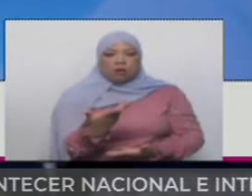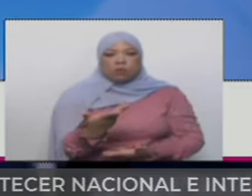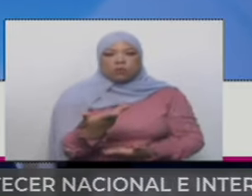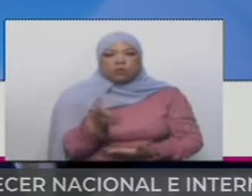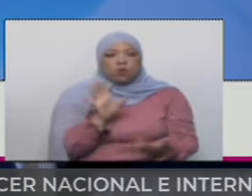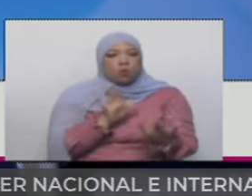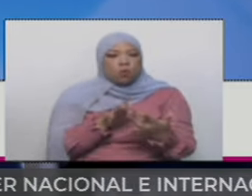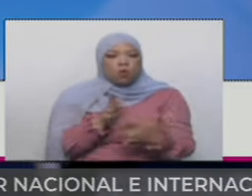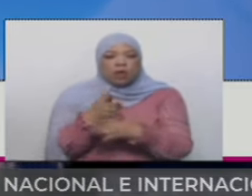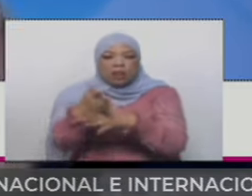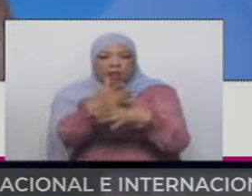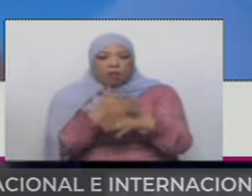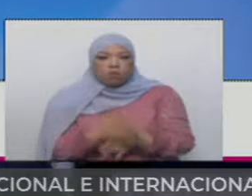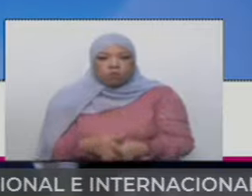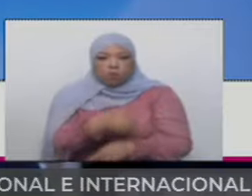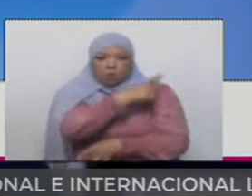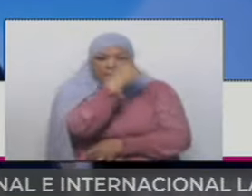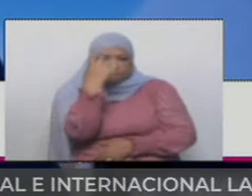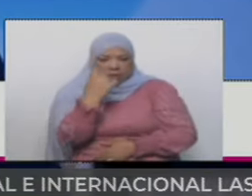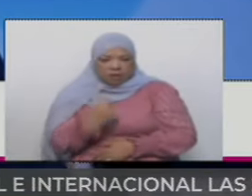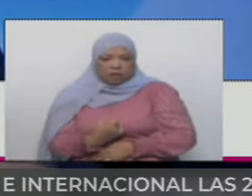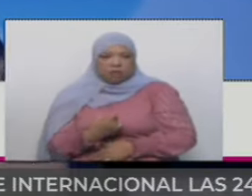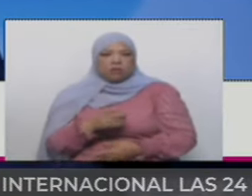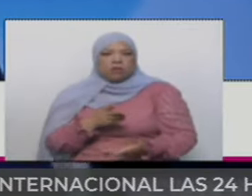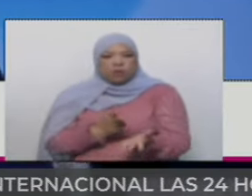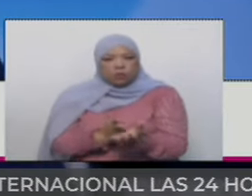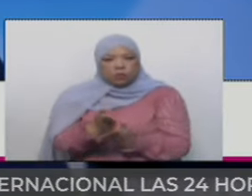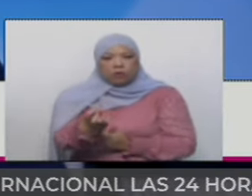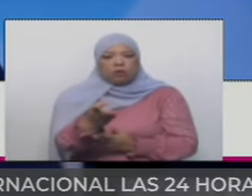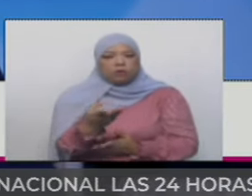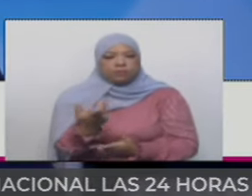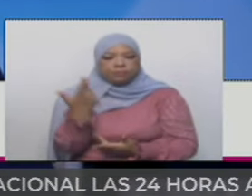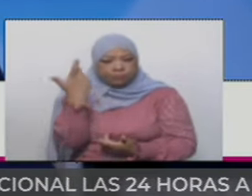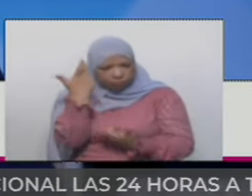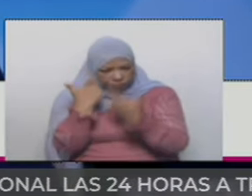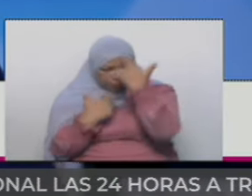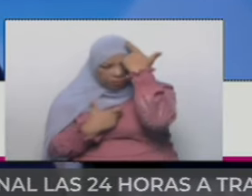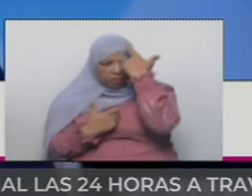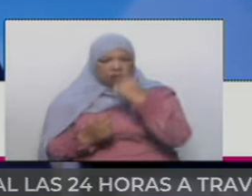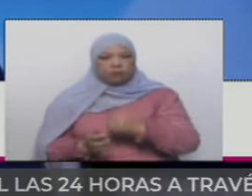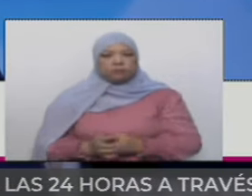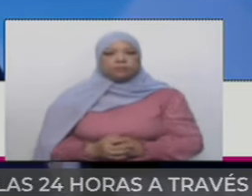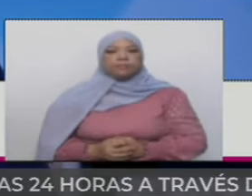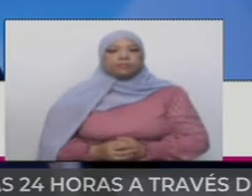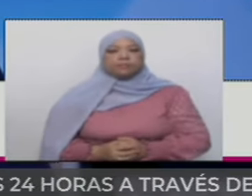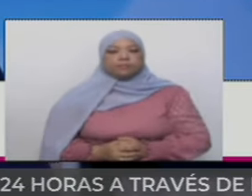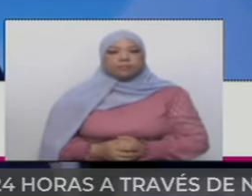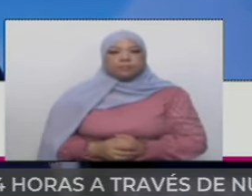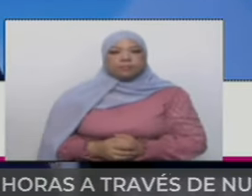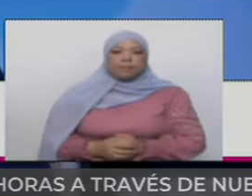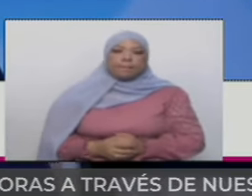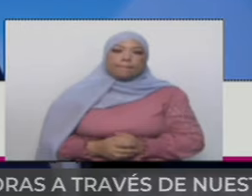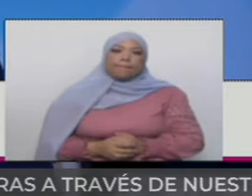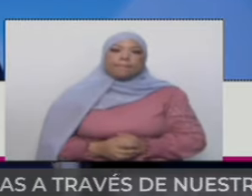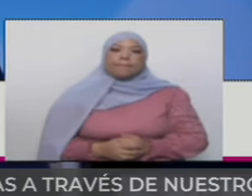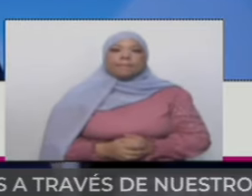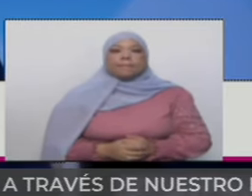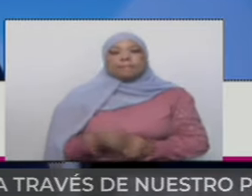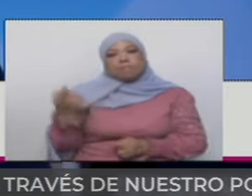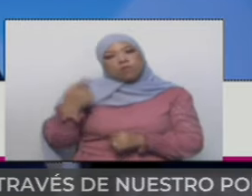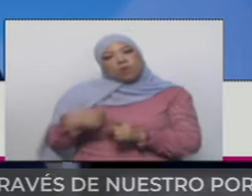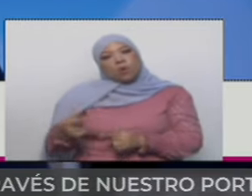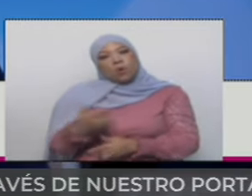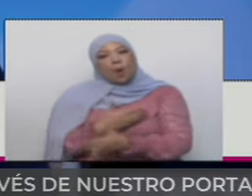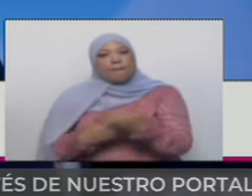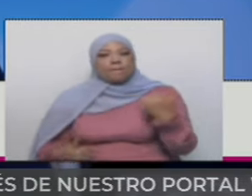la firmeza de mantener ese legado, ¿me entiende? Y también otra cosa, presidente,